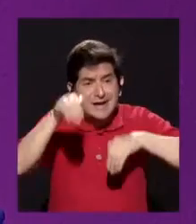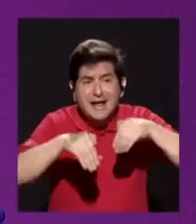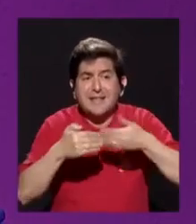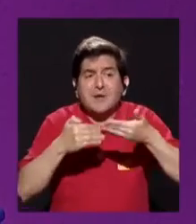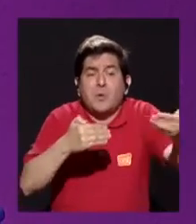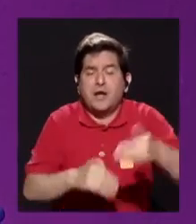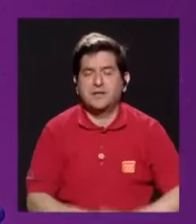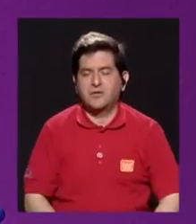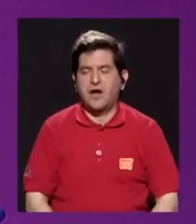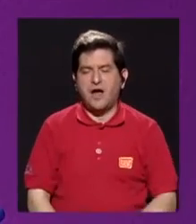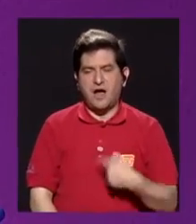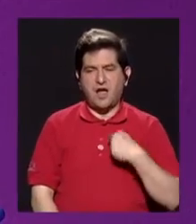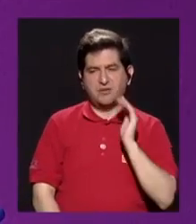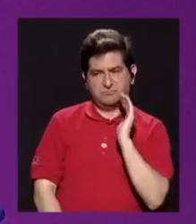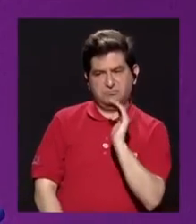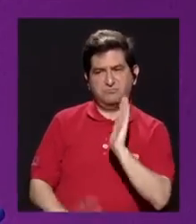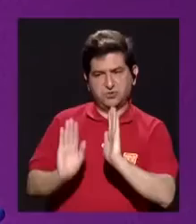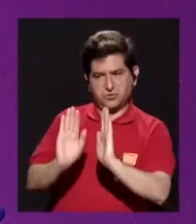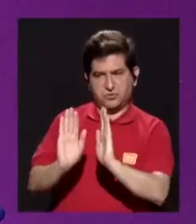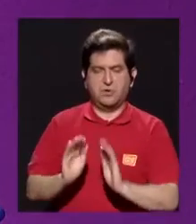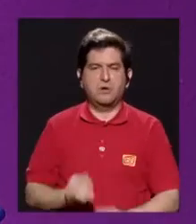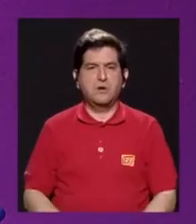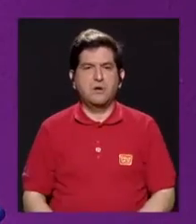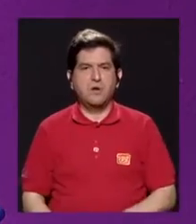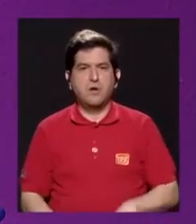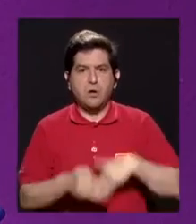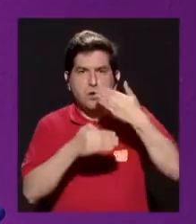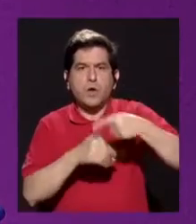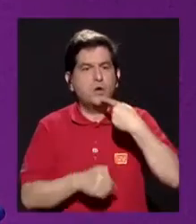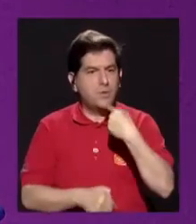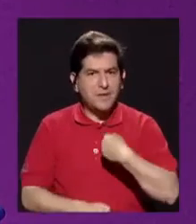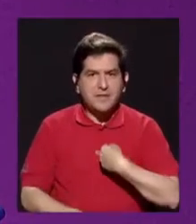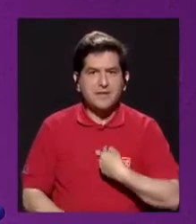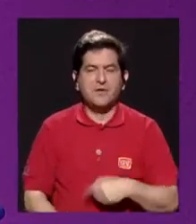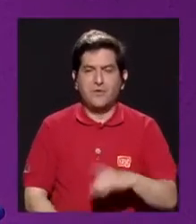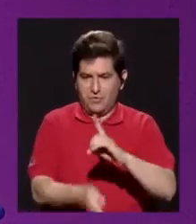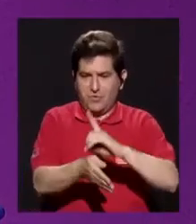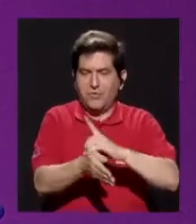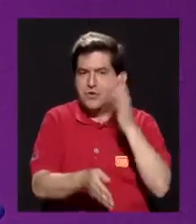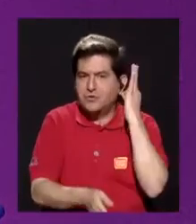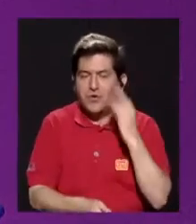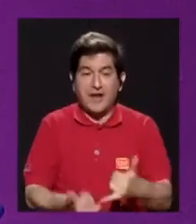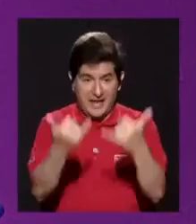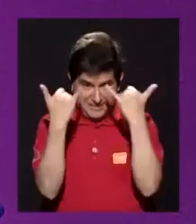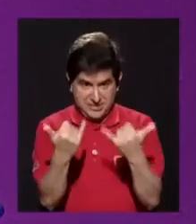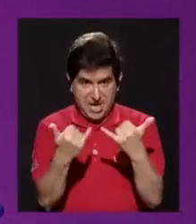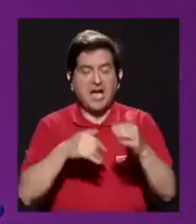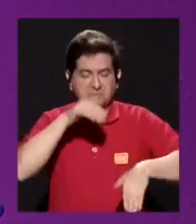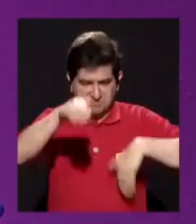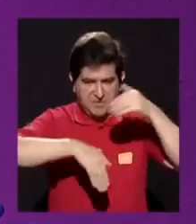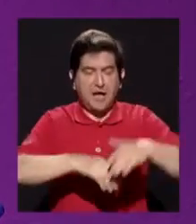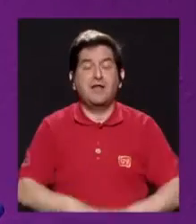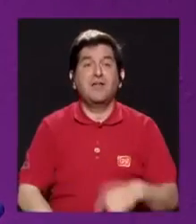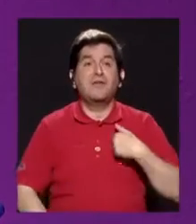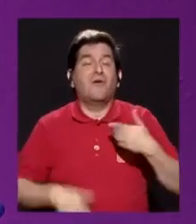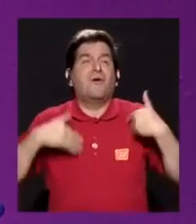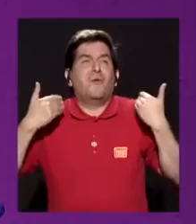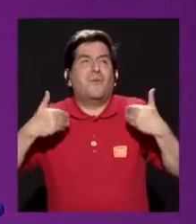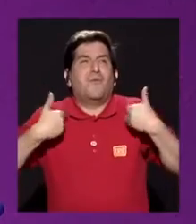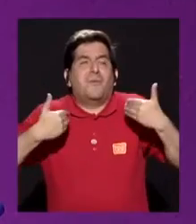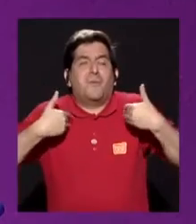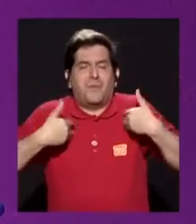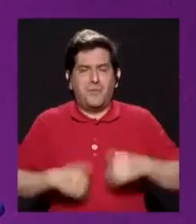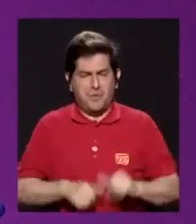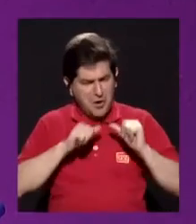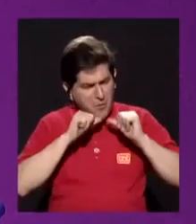yo le aviso. Cuando ella me dijo, ya puede ir a nadar, yo, ya puedo ir, qué emoción. Y